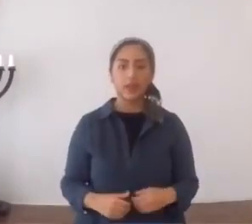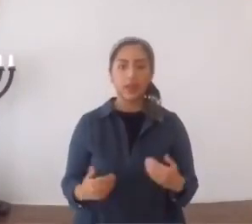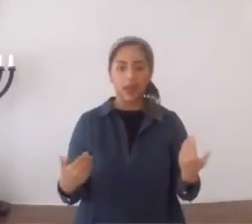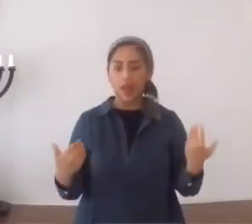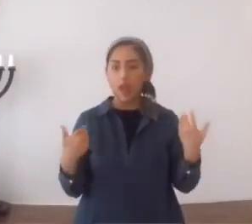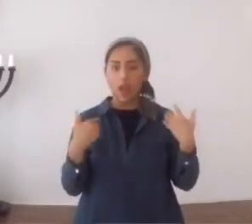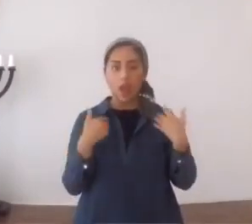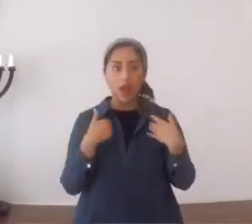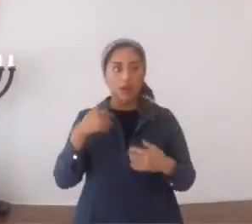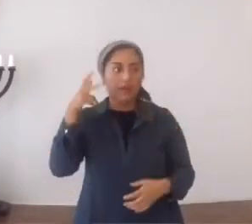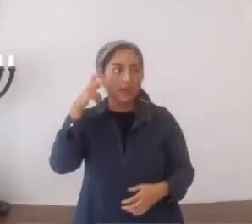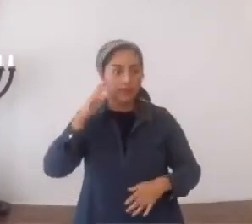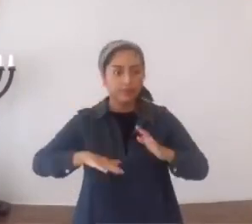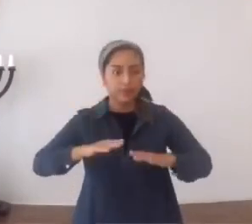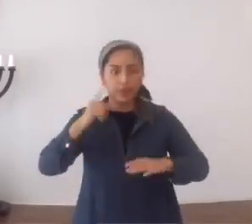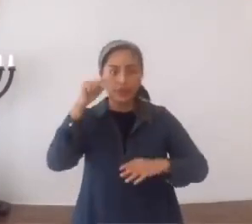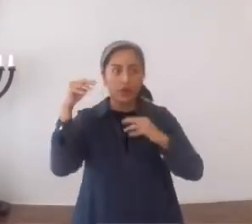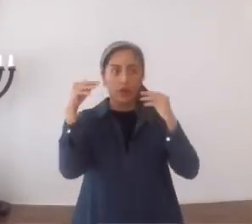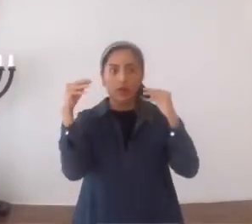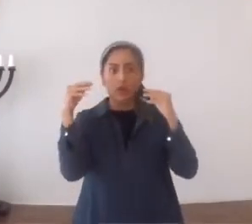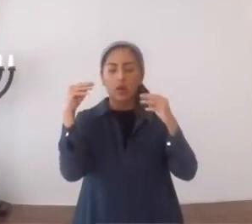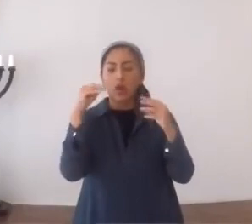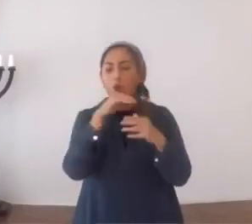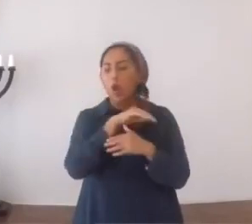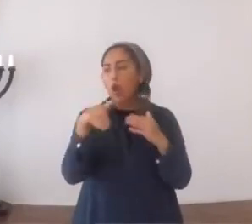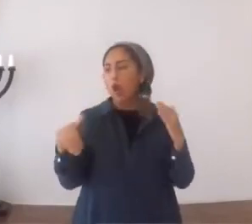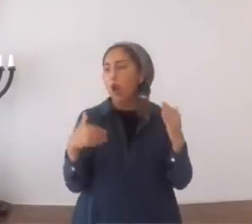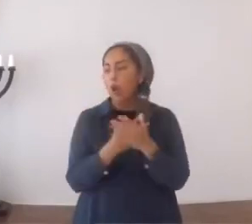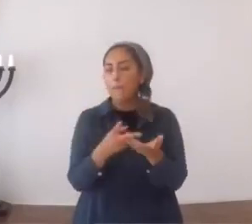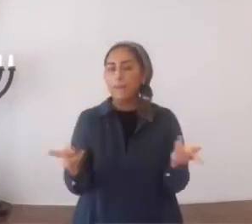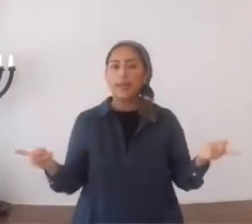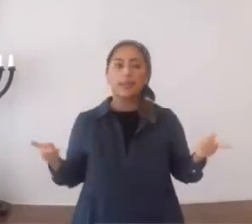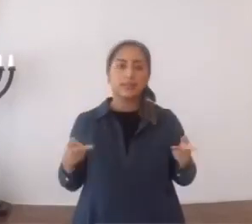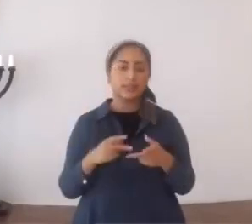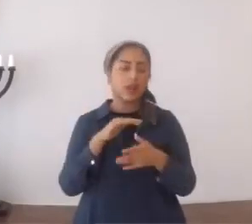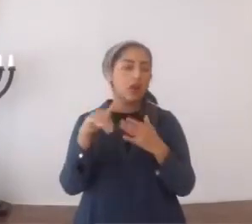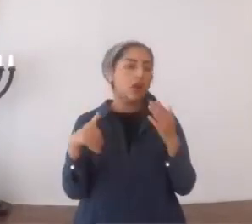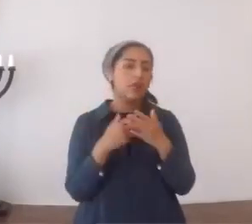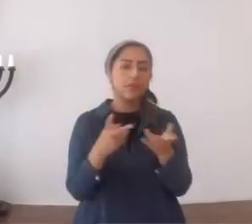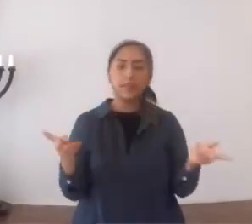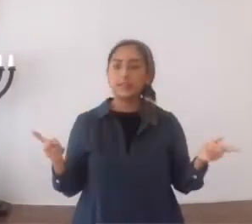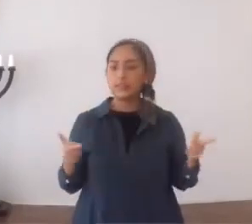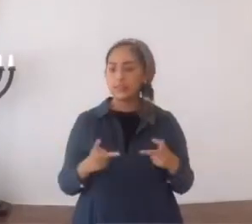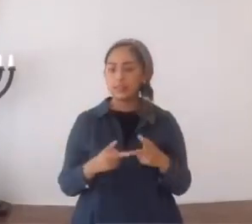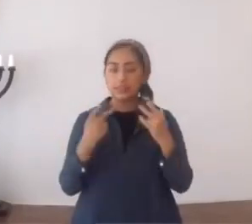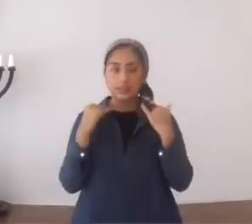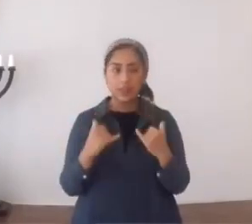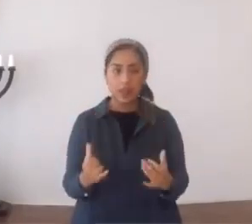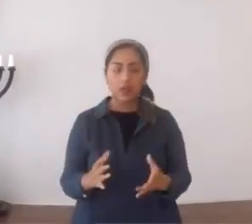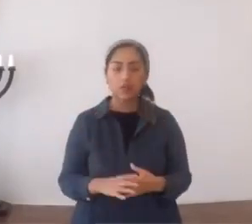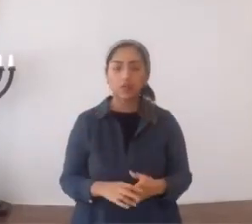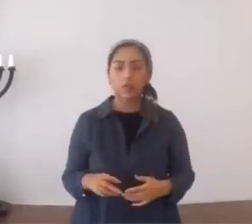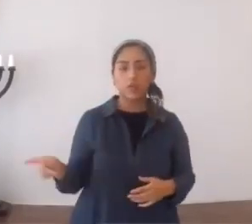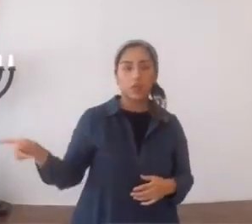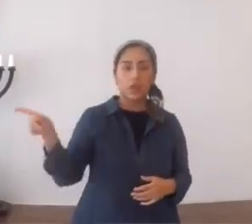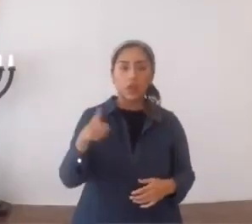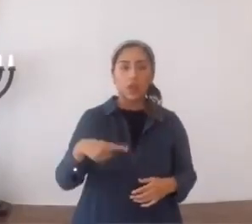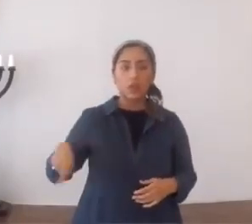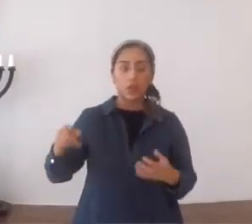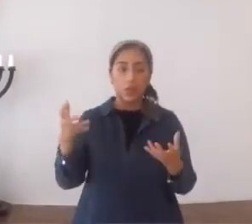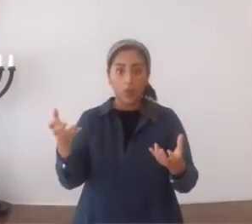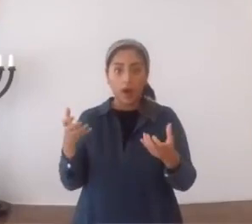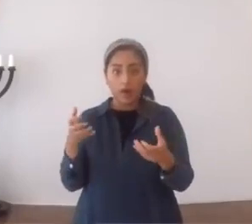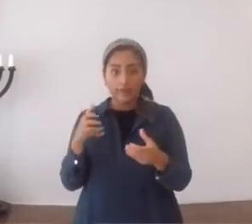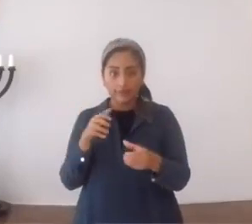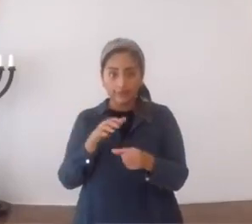Hay tambores de guerra por todos lados, por todos lados. Ahora, ellos quieren